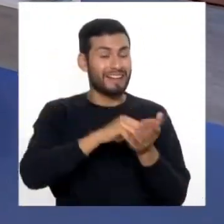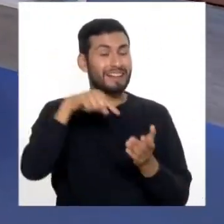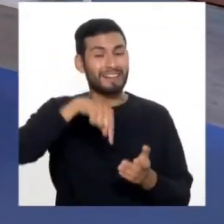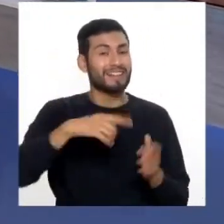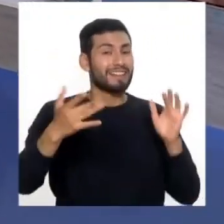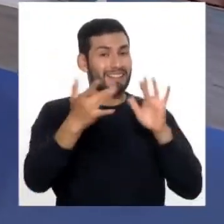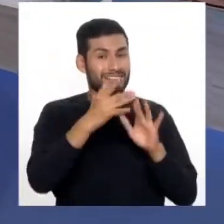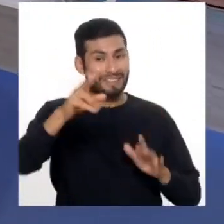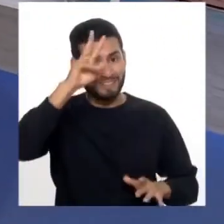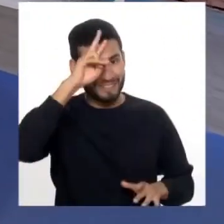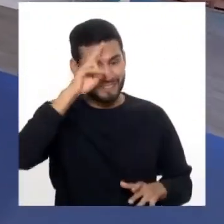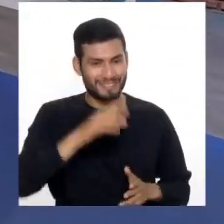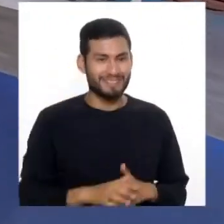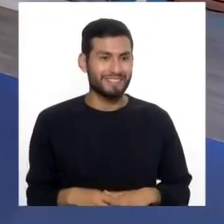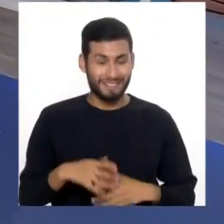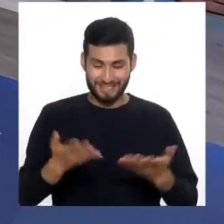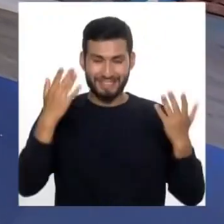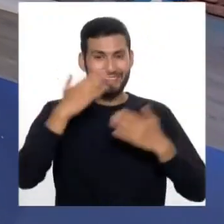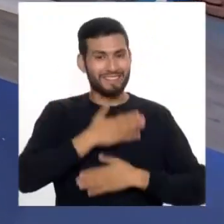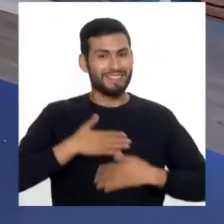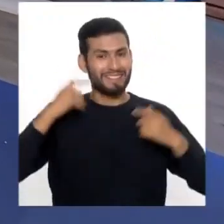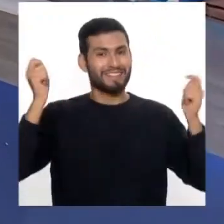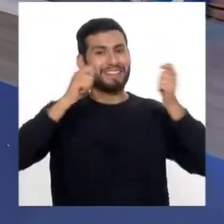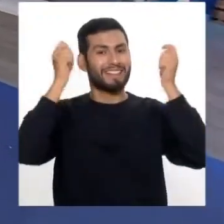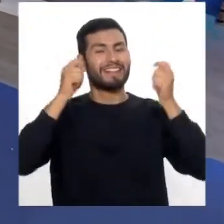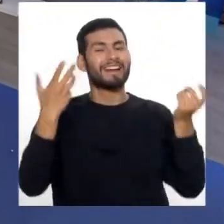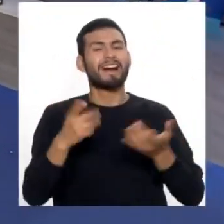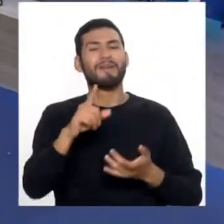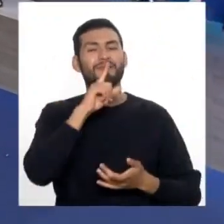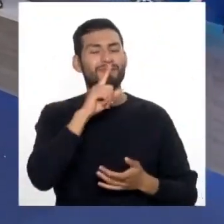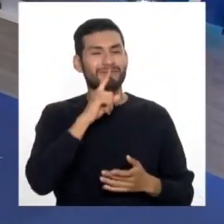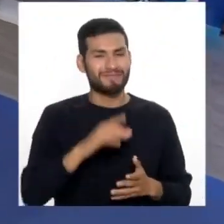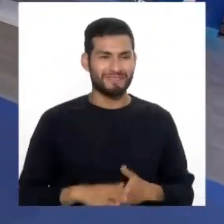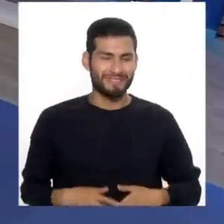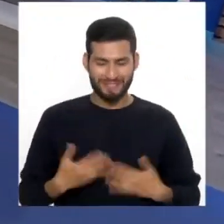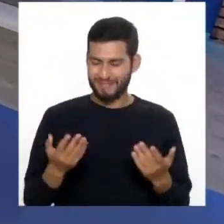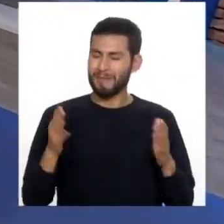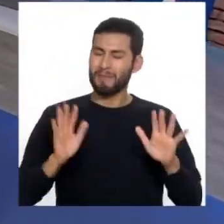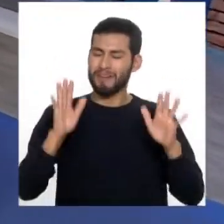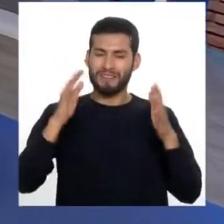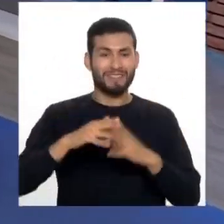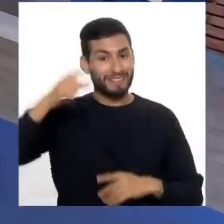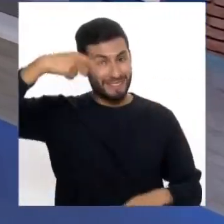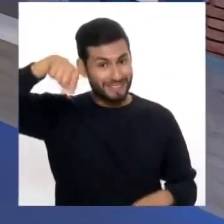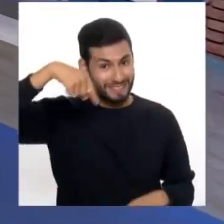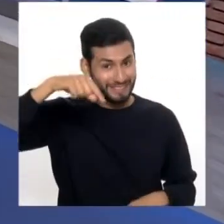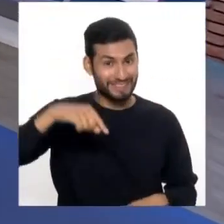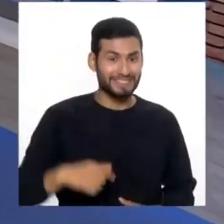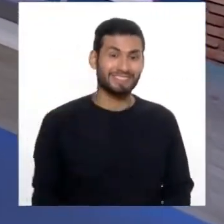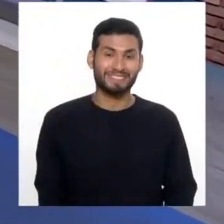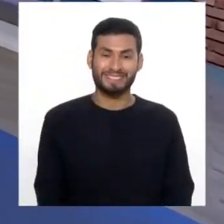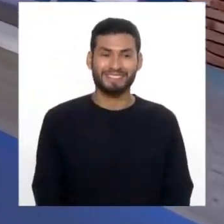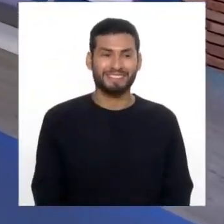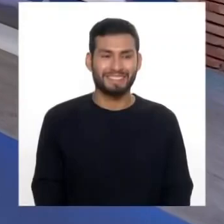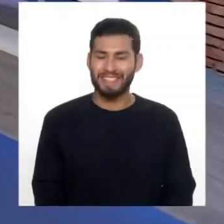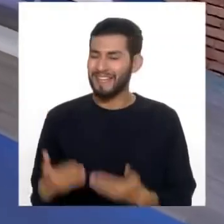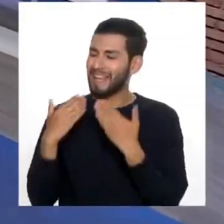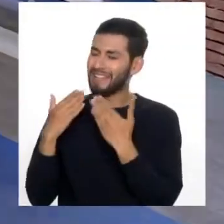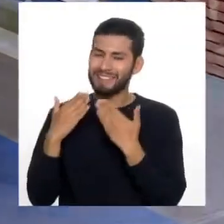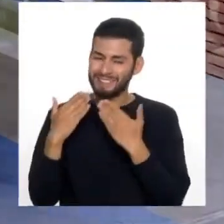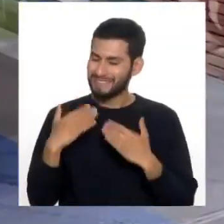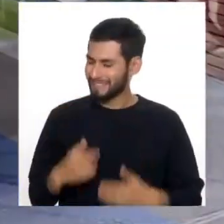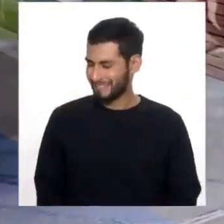Esto es Conecta, Perú, a disfrutar y a celebrar a nuestros padres, que son una maravilla. Regresamos, ya regresamos. No se Gracias, muevan, ¿eh?